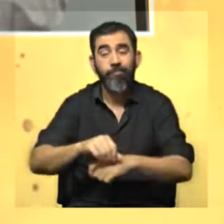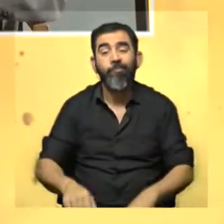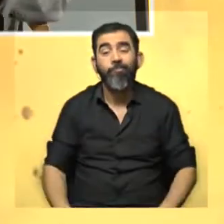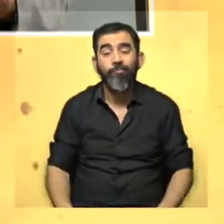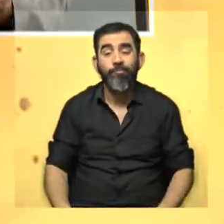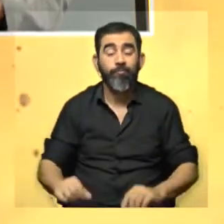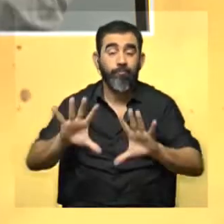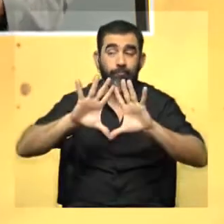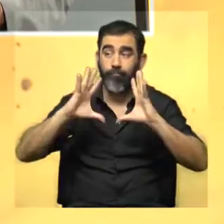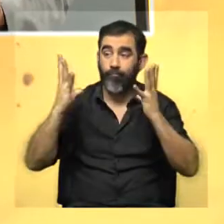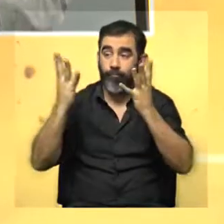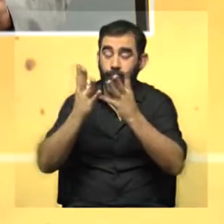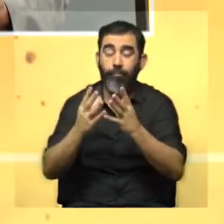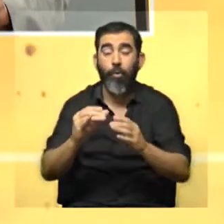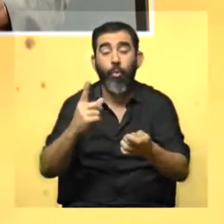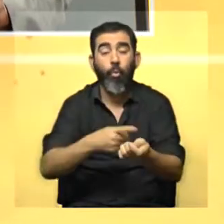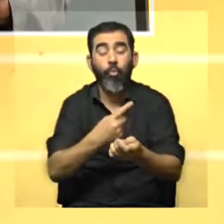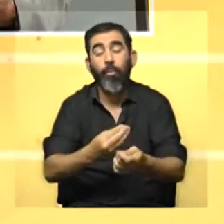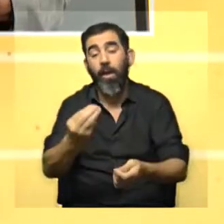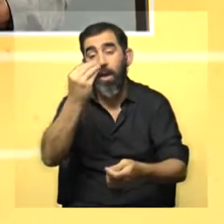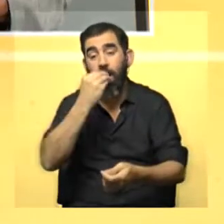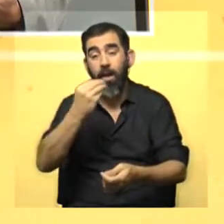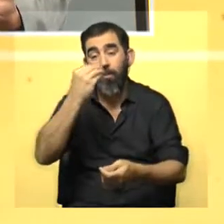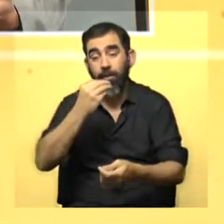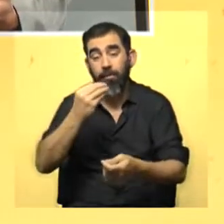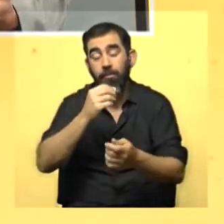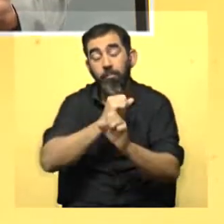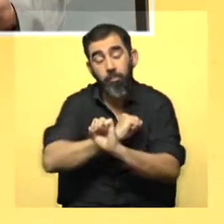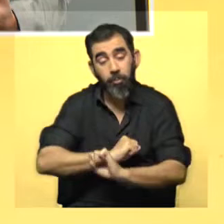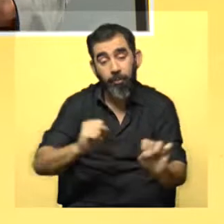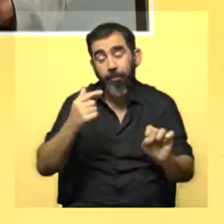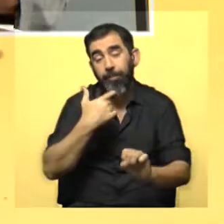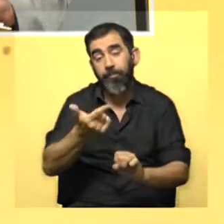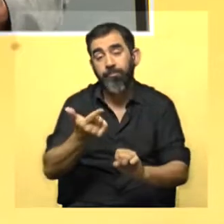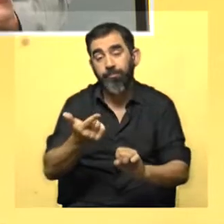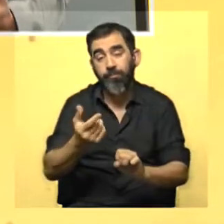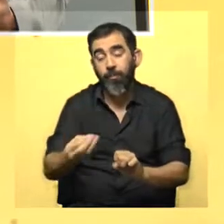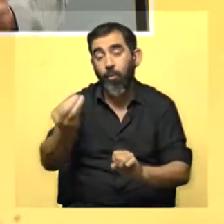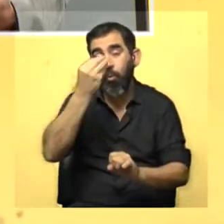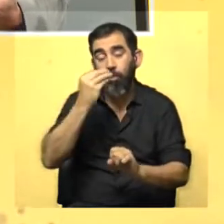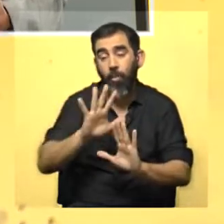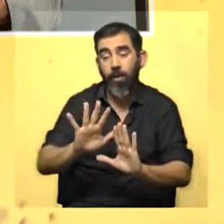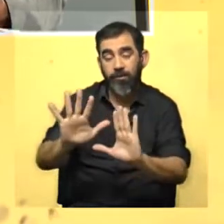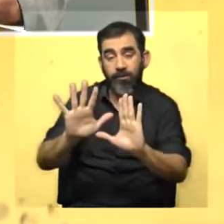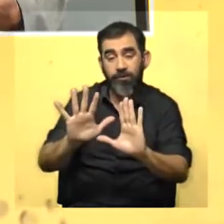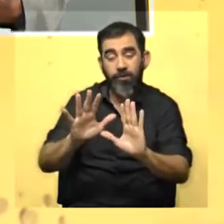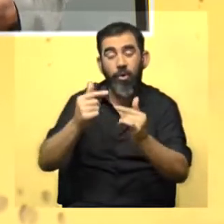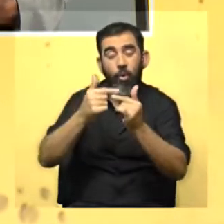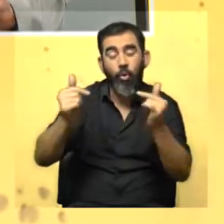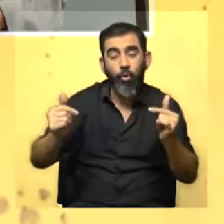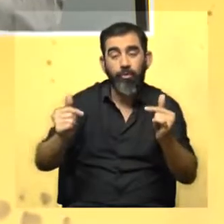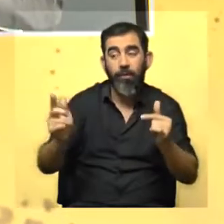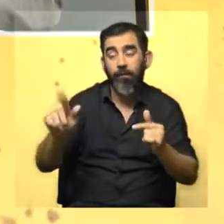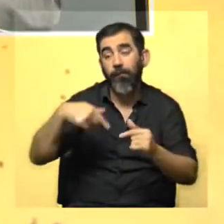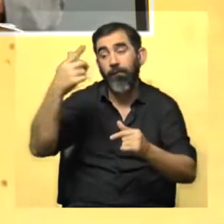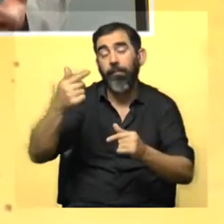la globalización en los hábitos de consumo de alimentos, uno puede estar, bueno, consumiendo de esta manera microorganismos que